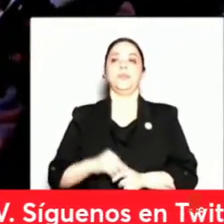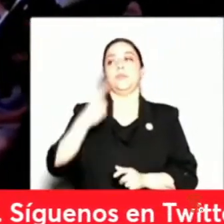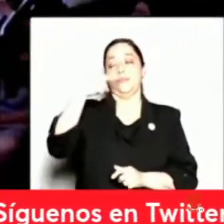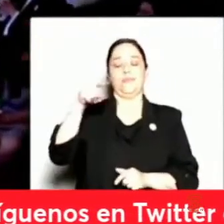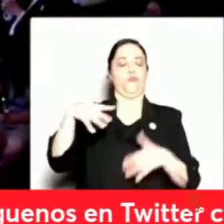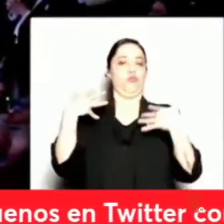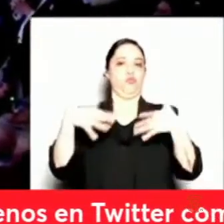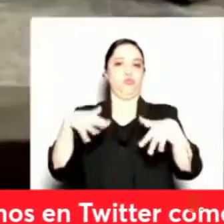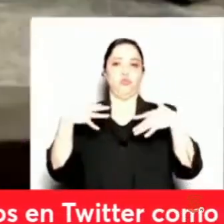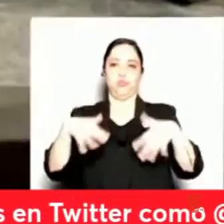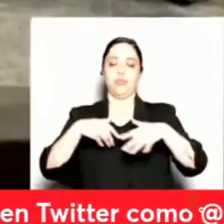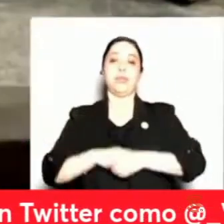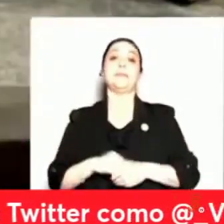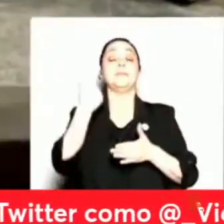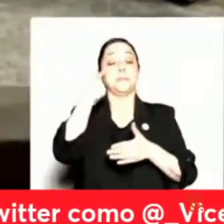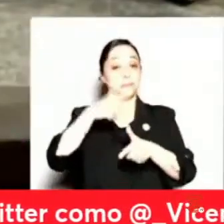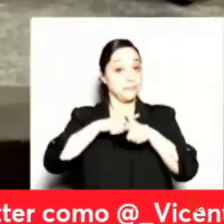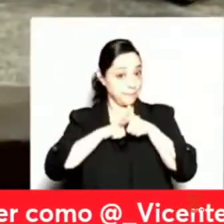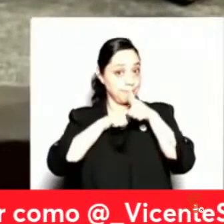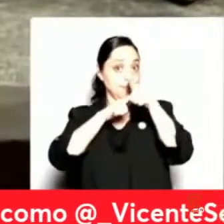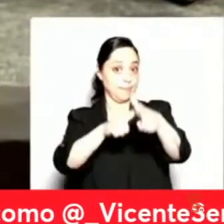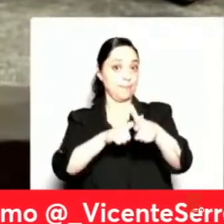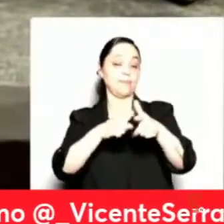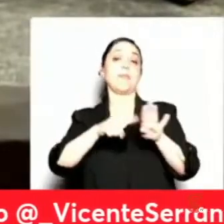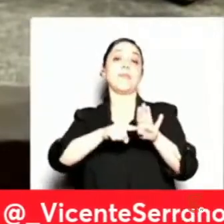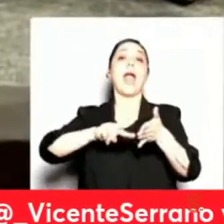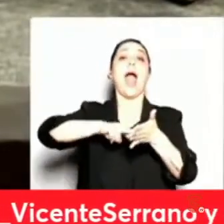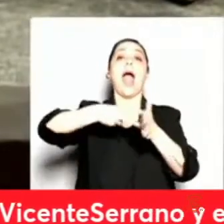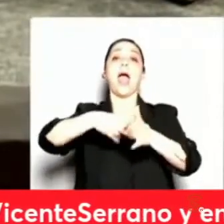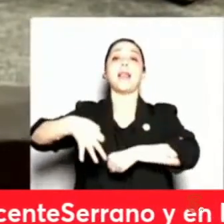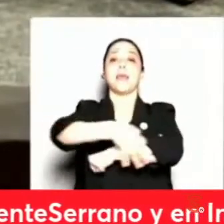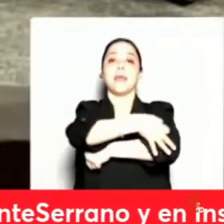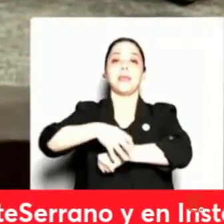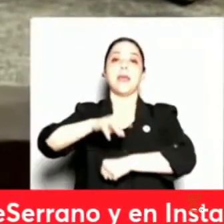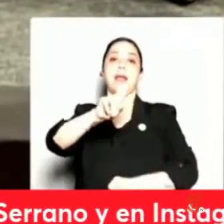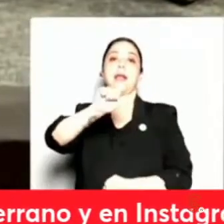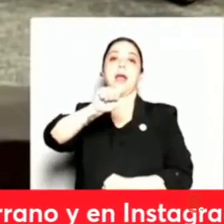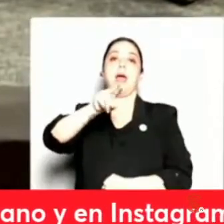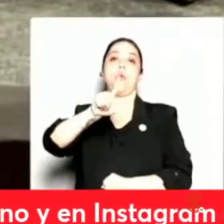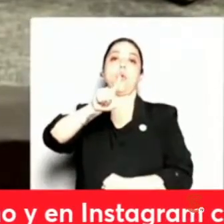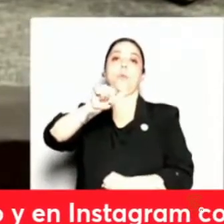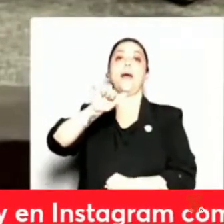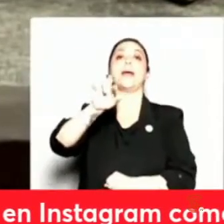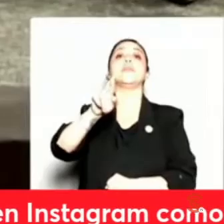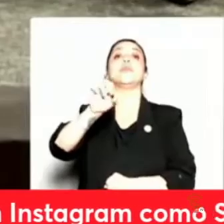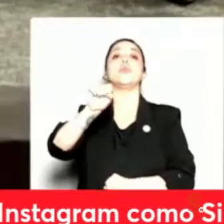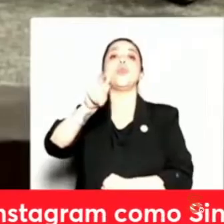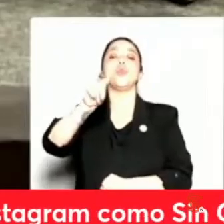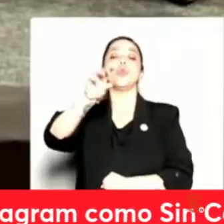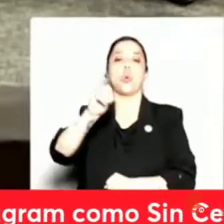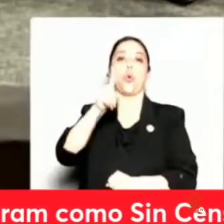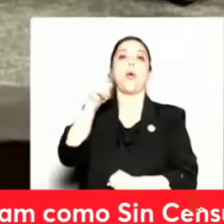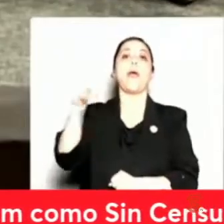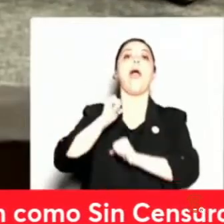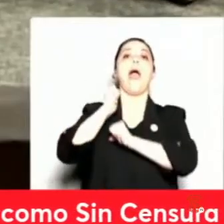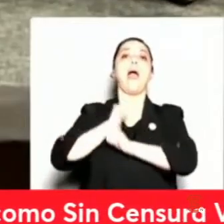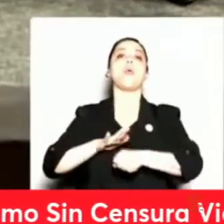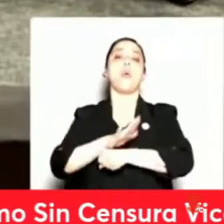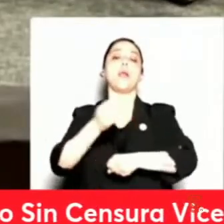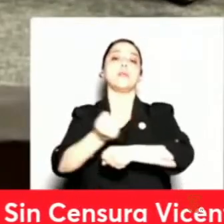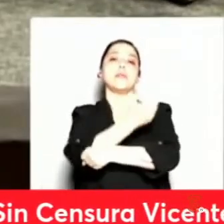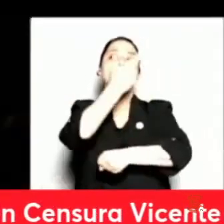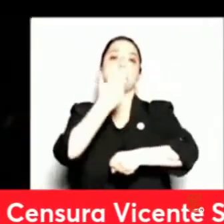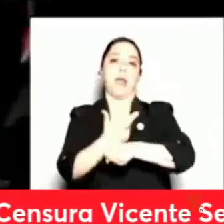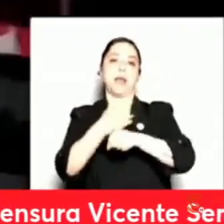Maravilla. Continuamos con el arquitecto Raúl Basulto Lubiano. Él asumirá la Secretaría